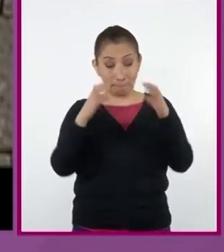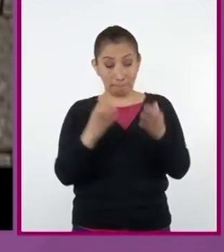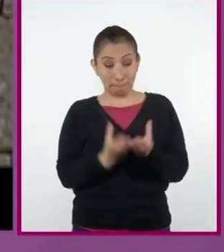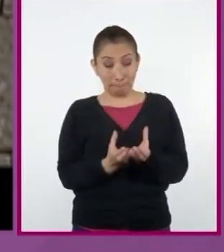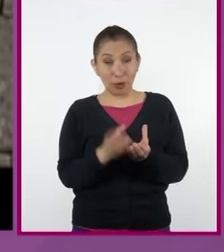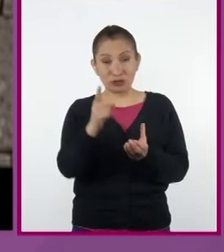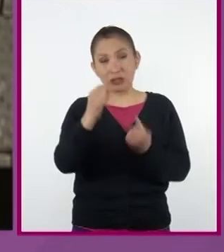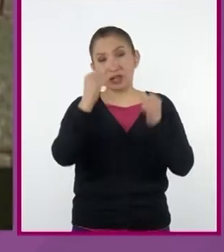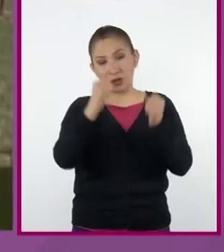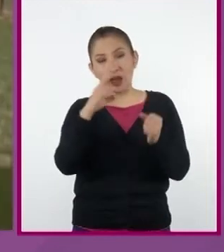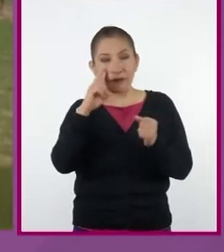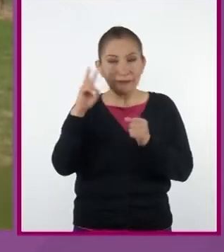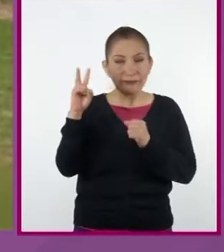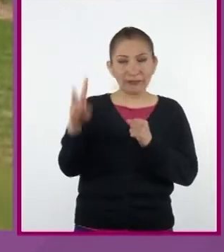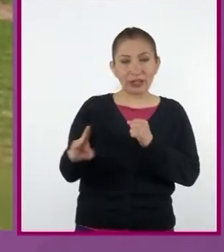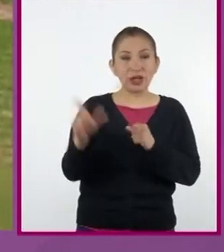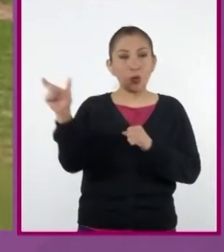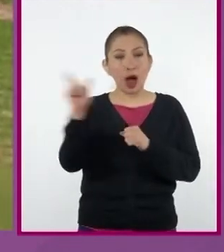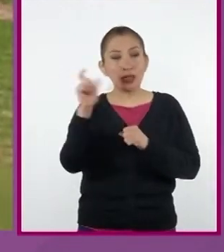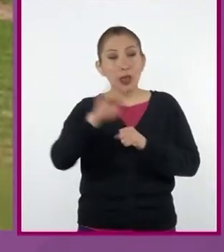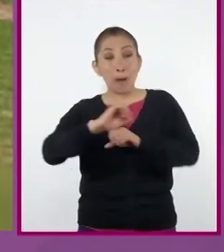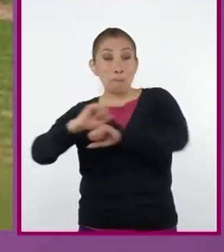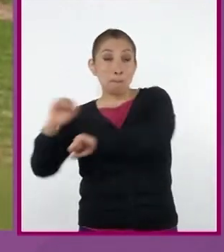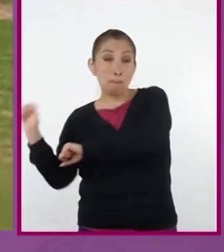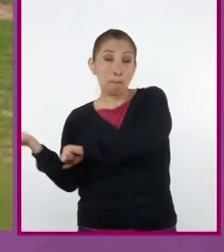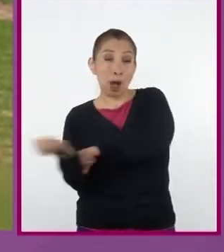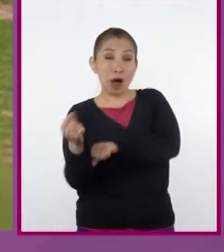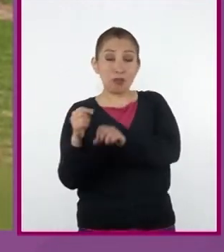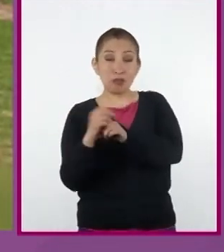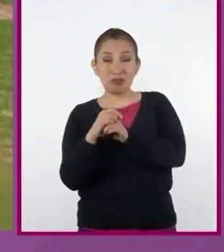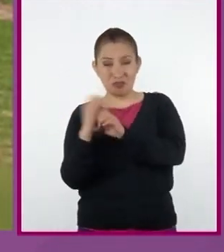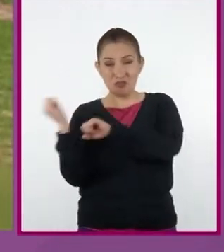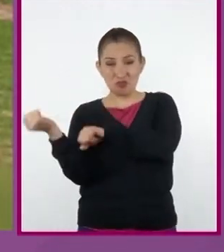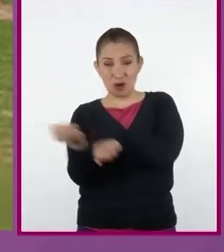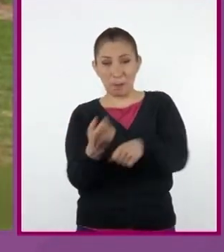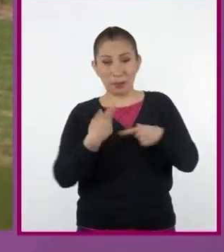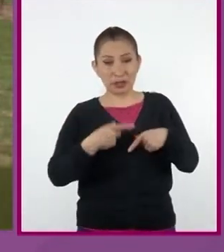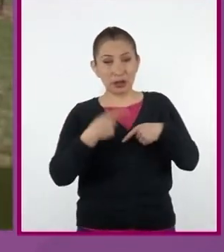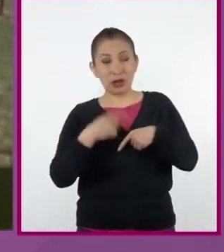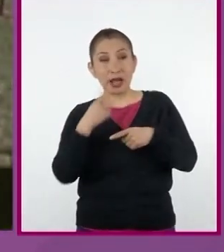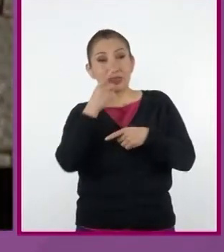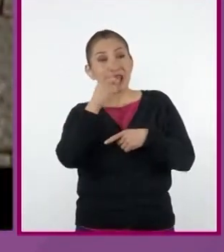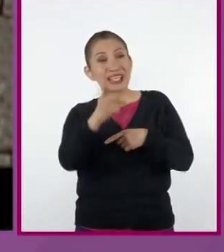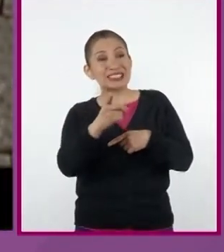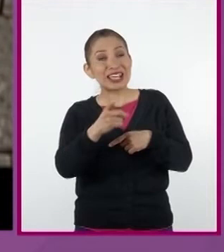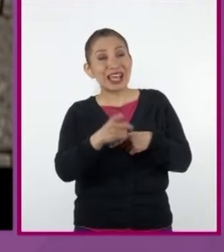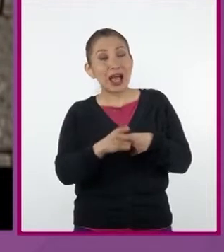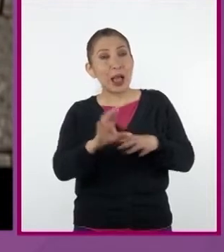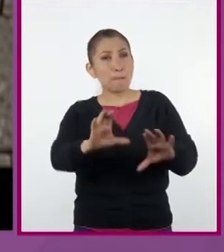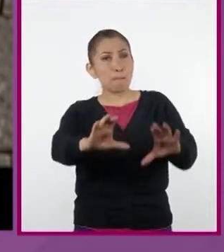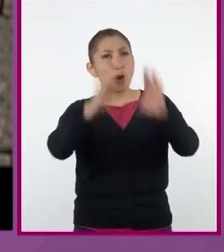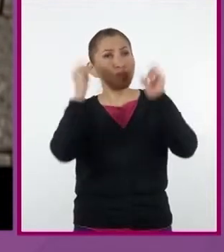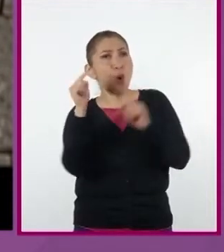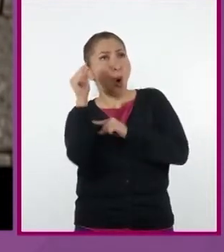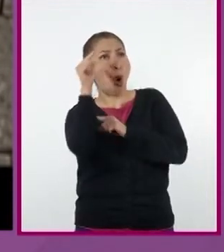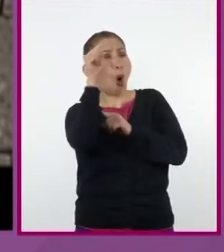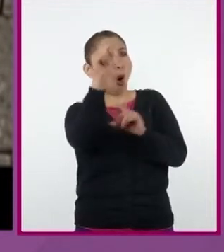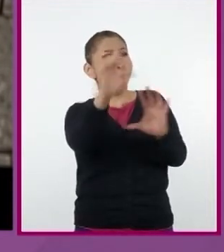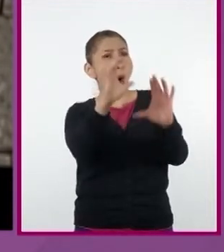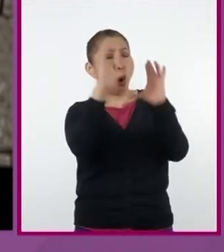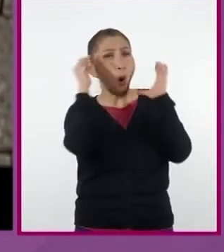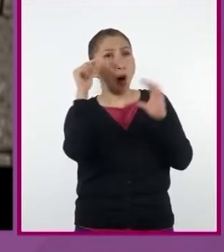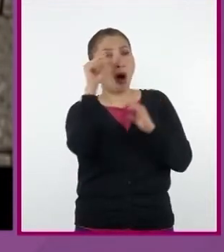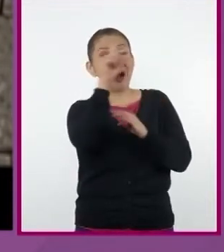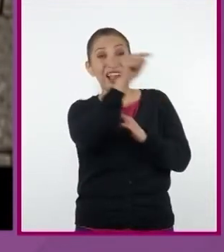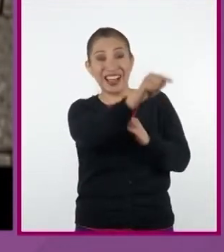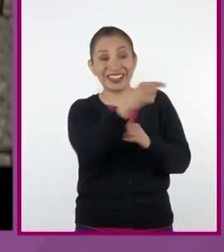ejemplo. Ustedes seguramente han visto que cuando batea un jugador de béisbol, te dicen exactamente a qué velocidad salió. Okay.